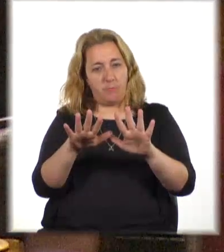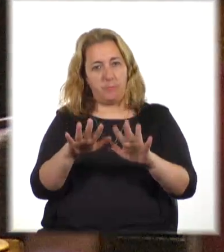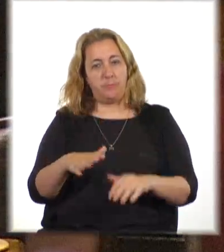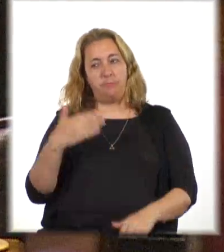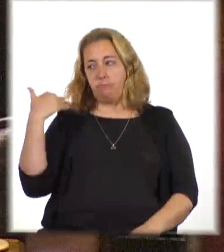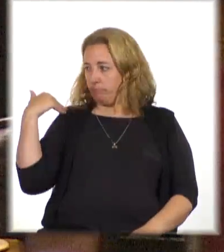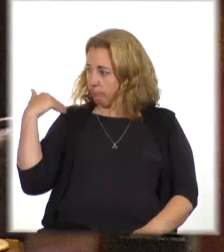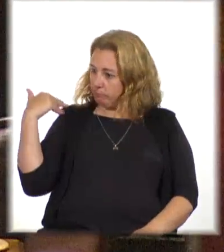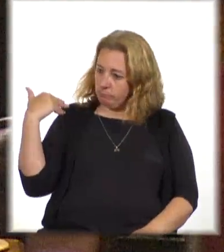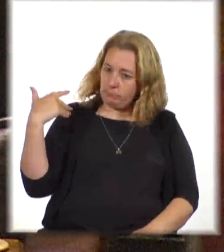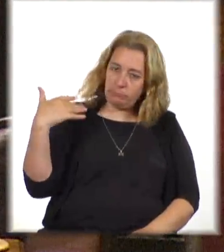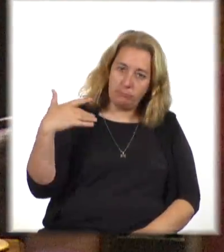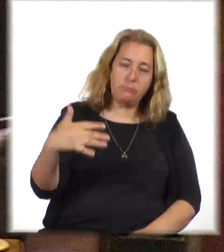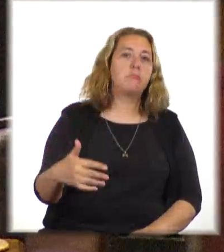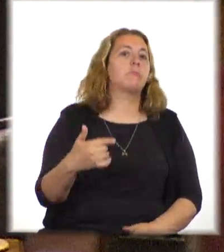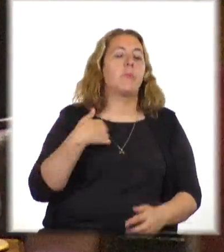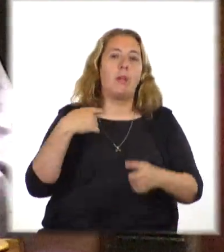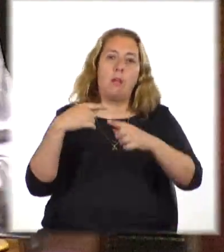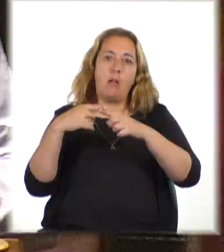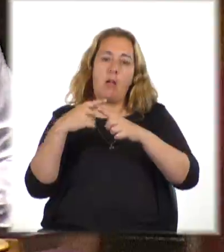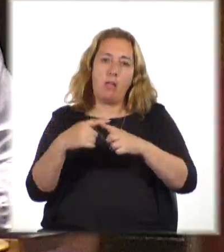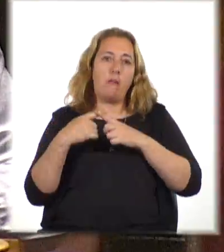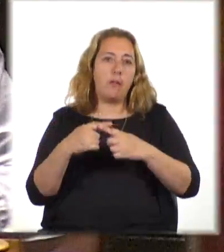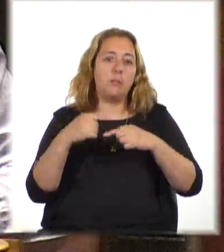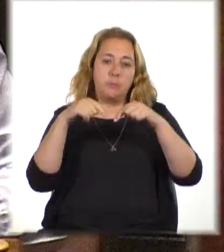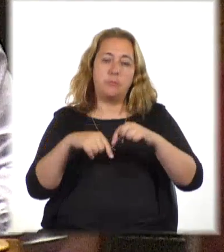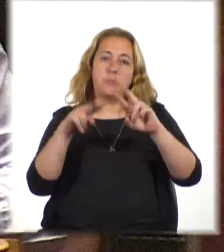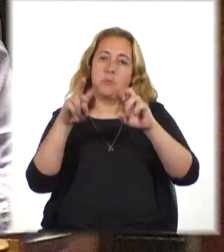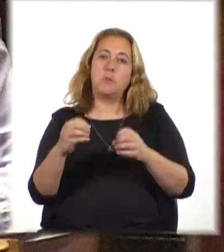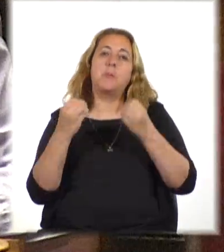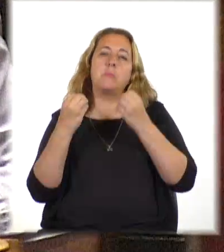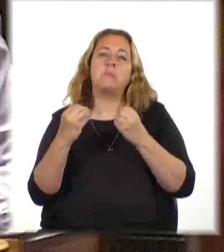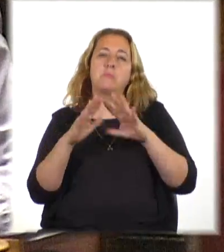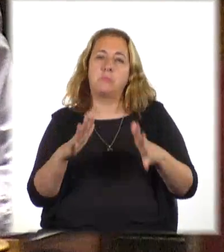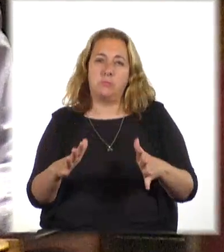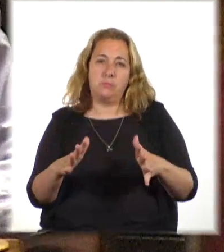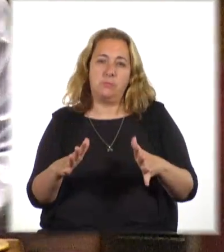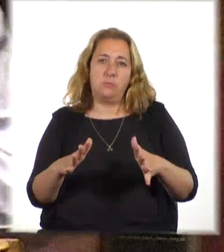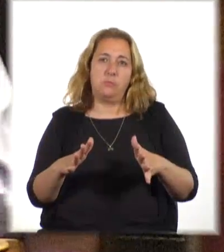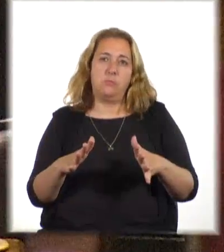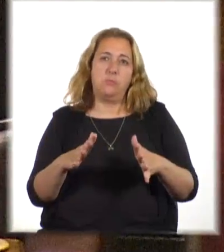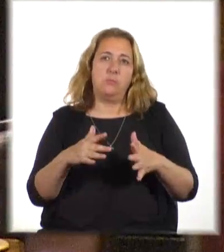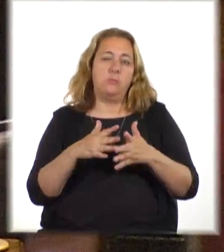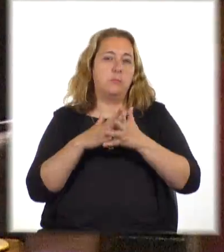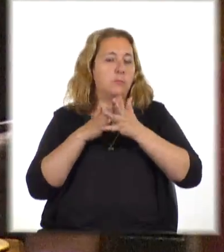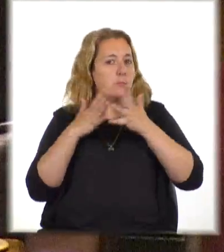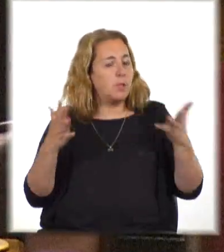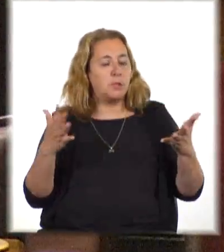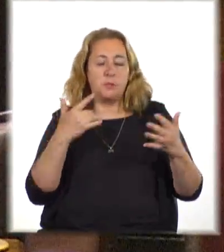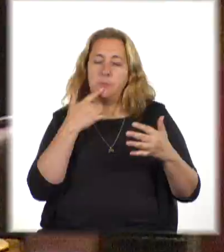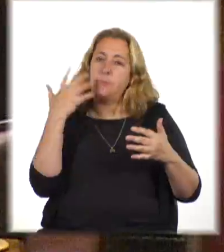que hubo un debate sobre este tema y tiene que ver señor presidente con el flagelo de la